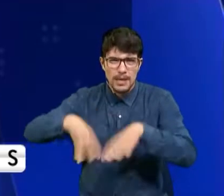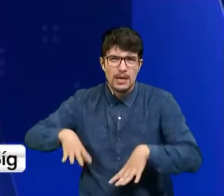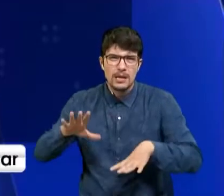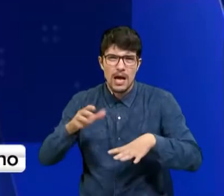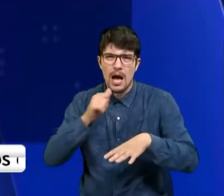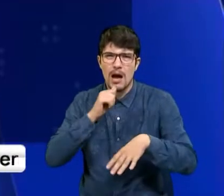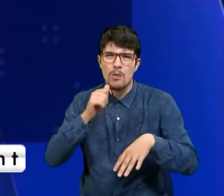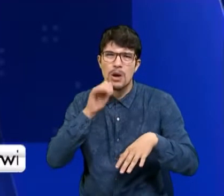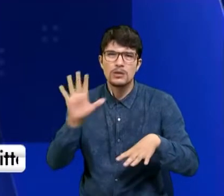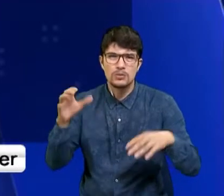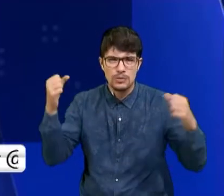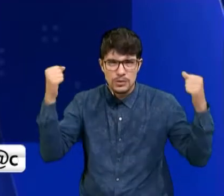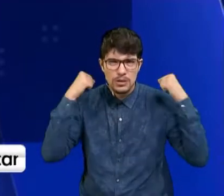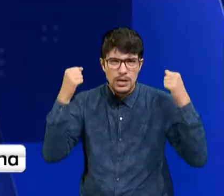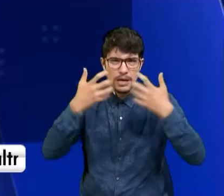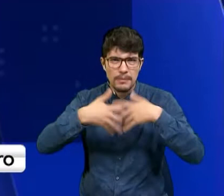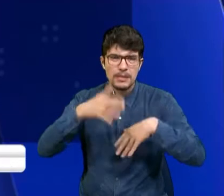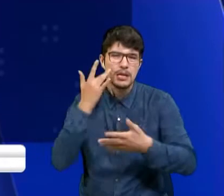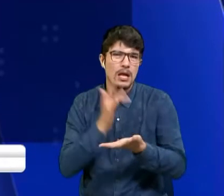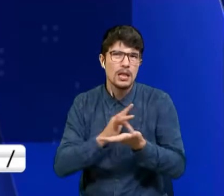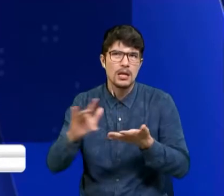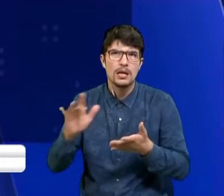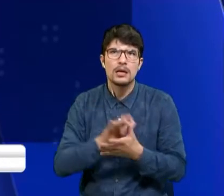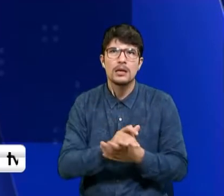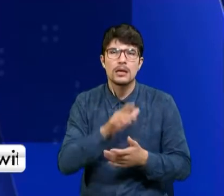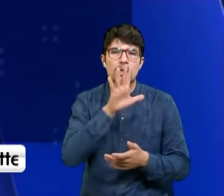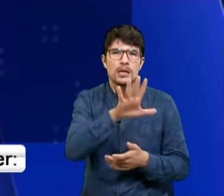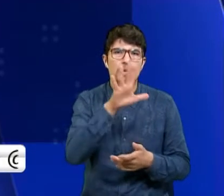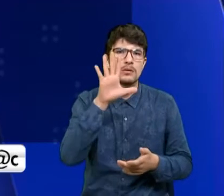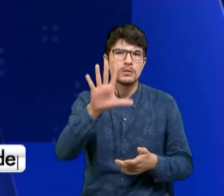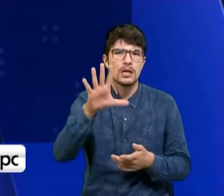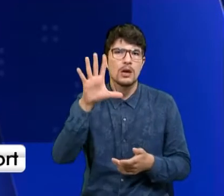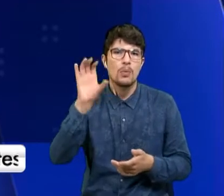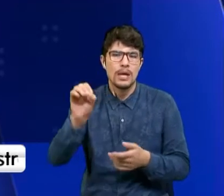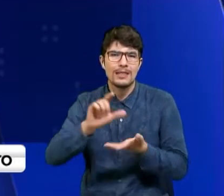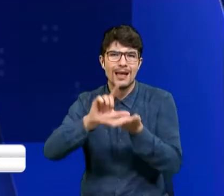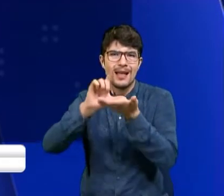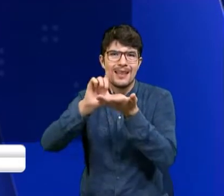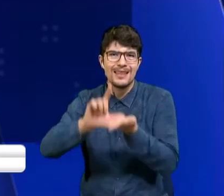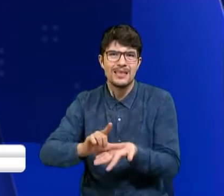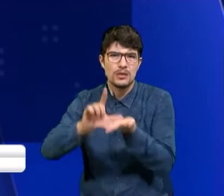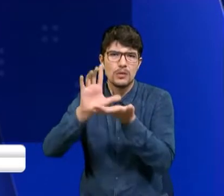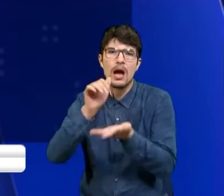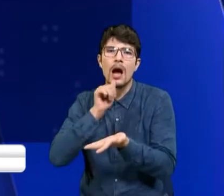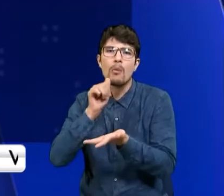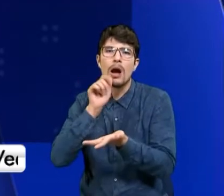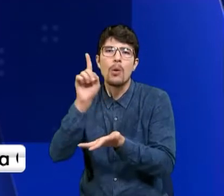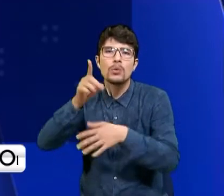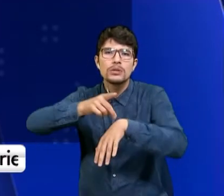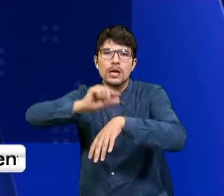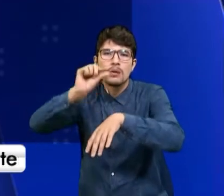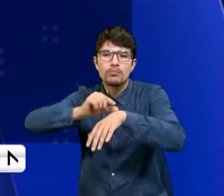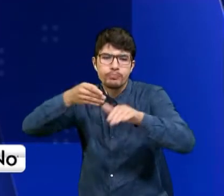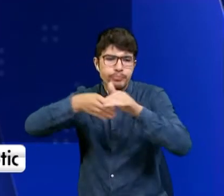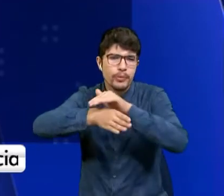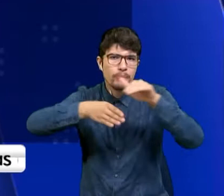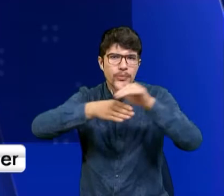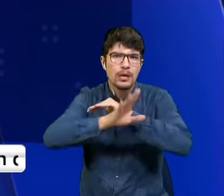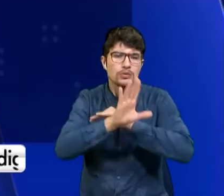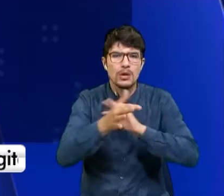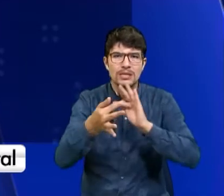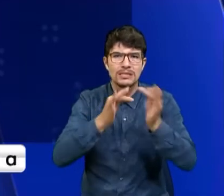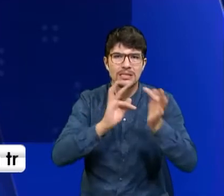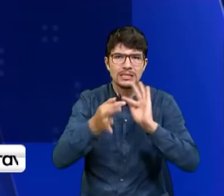servicios en el municipio de piedecuesta en total son 550 los litros de agua que por segundo ingresan al acueducto de los cuales son tratados